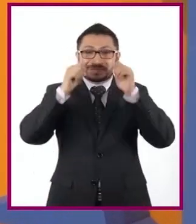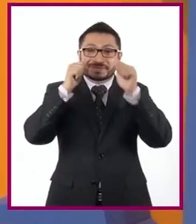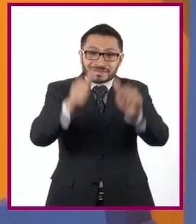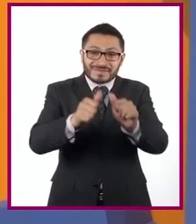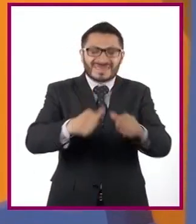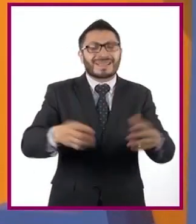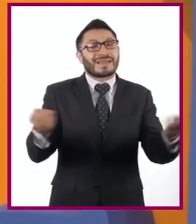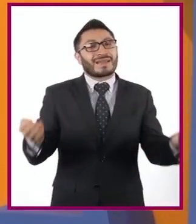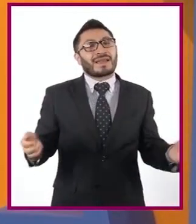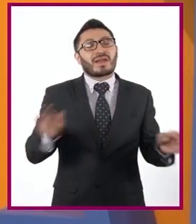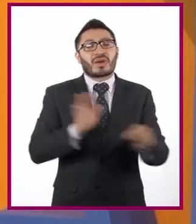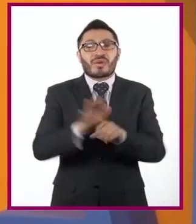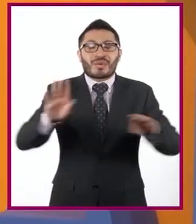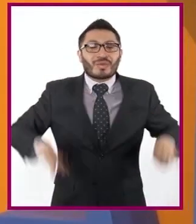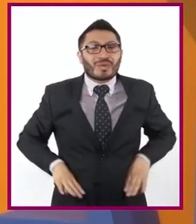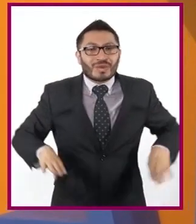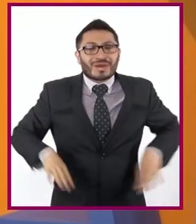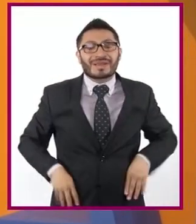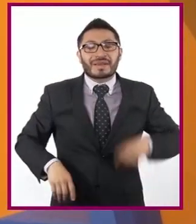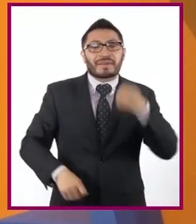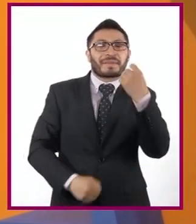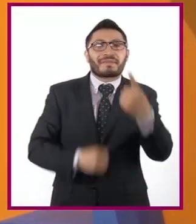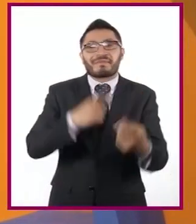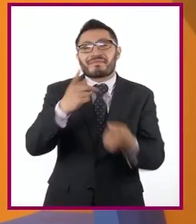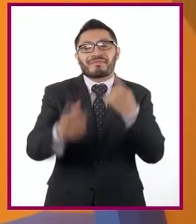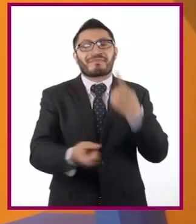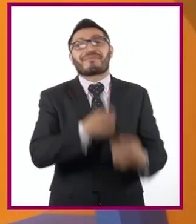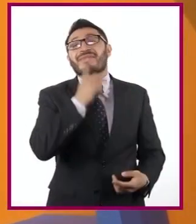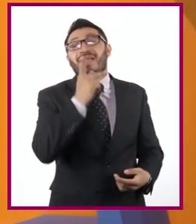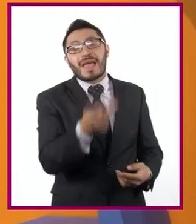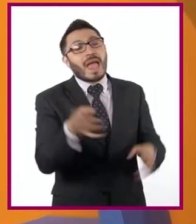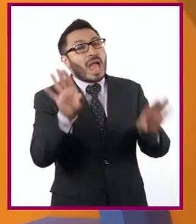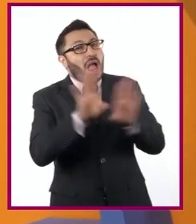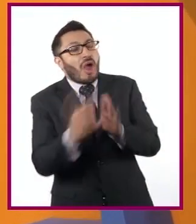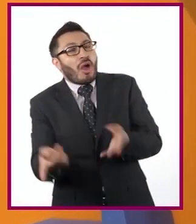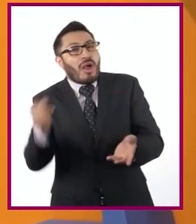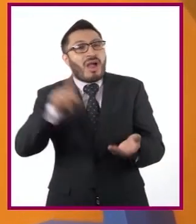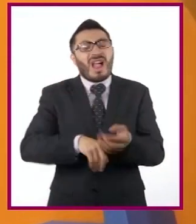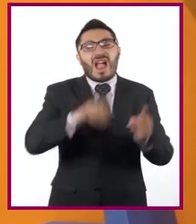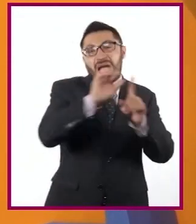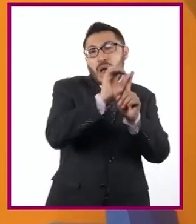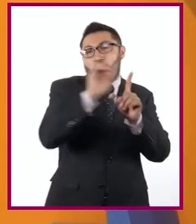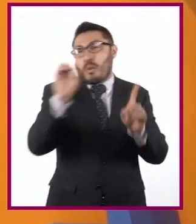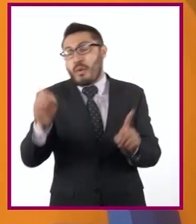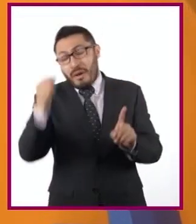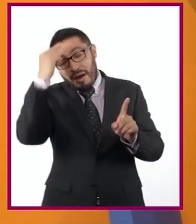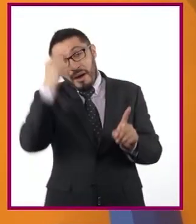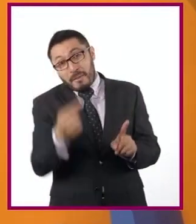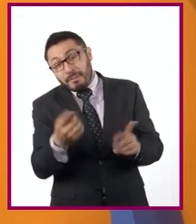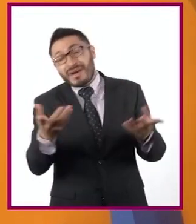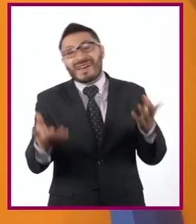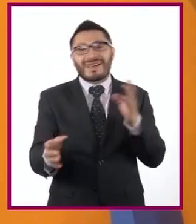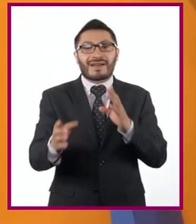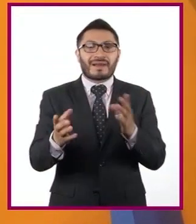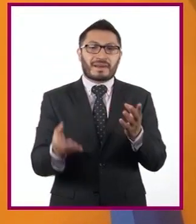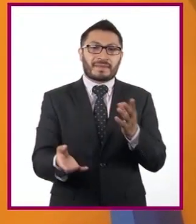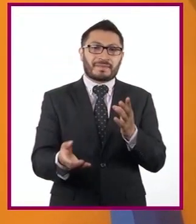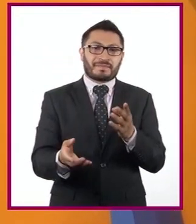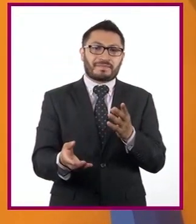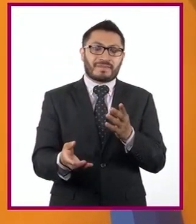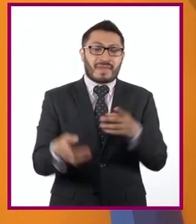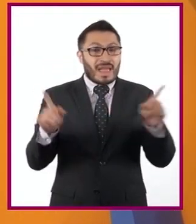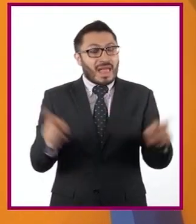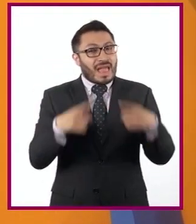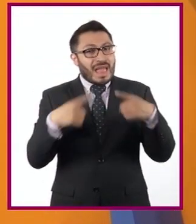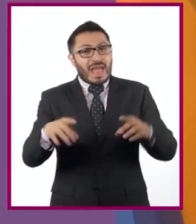a cómo pronuncian algunas palabras y cómo las insertan en las frases y enunciados para generar un patrón de